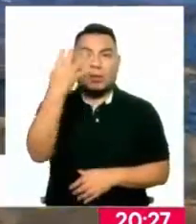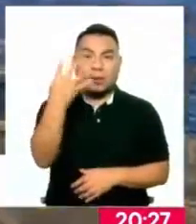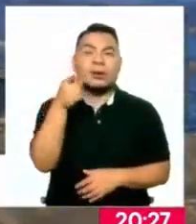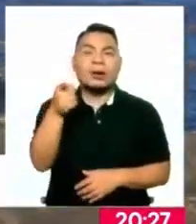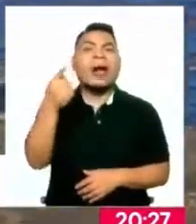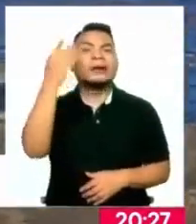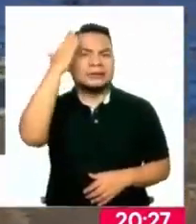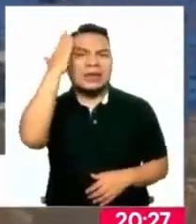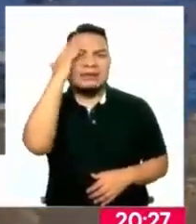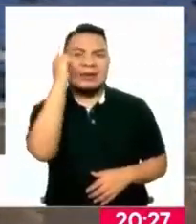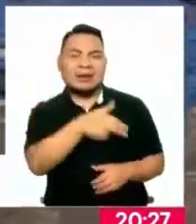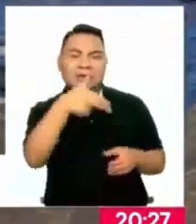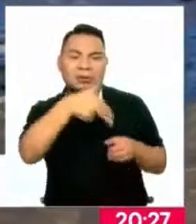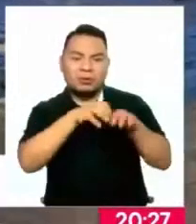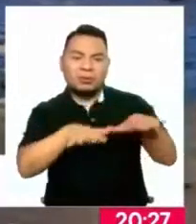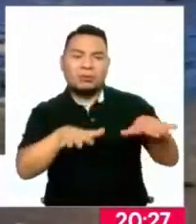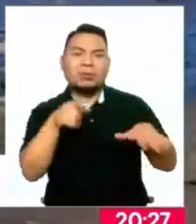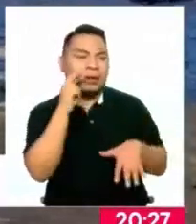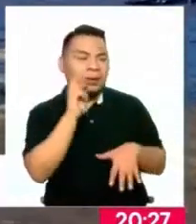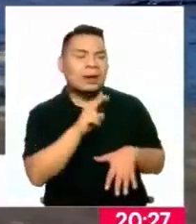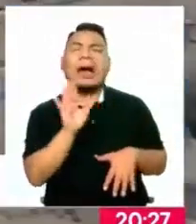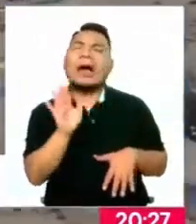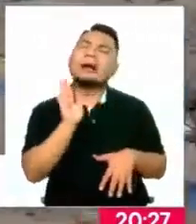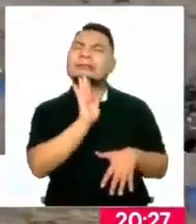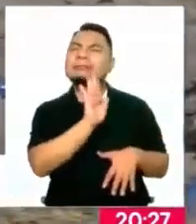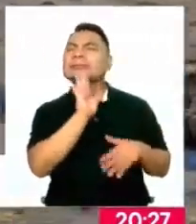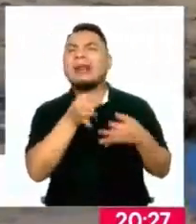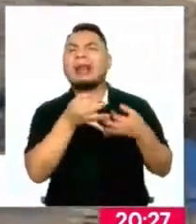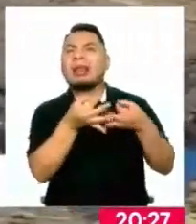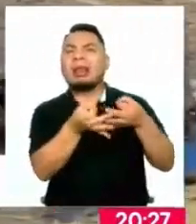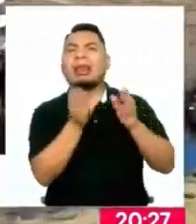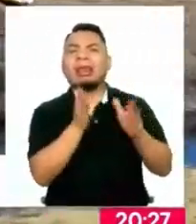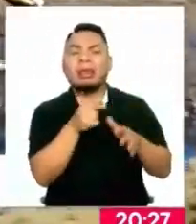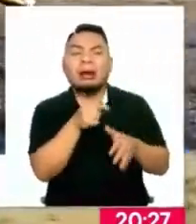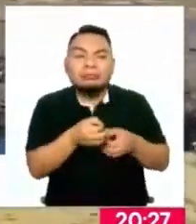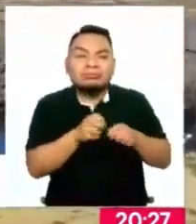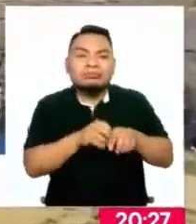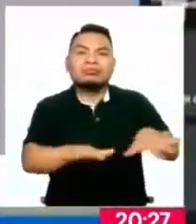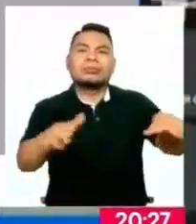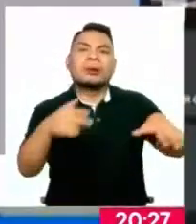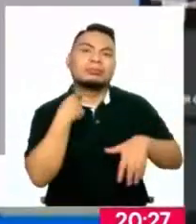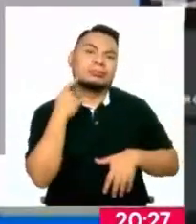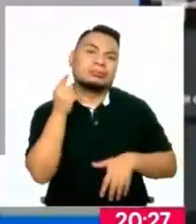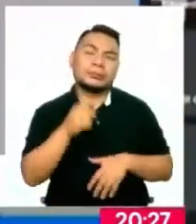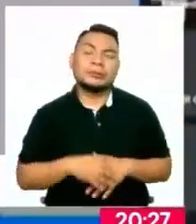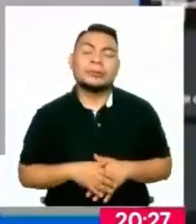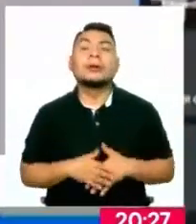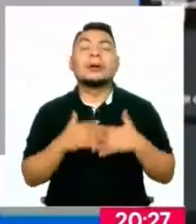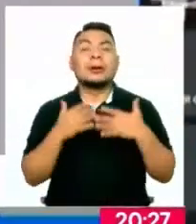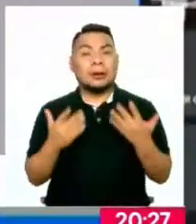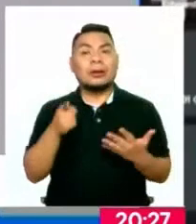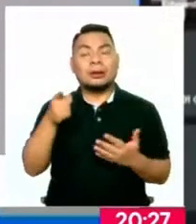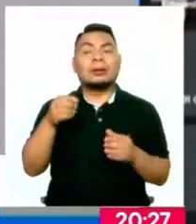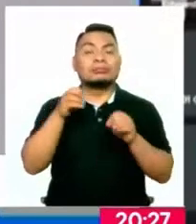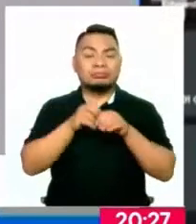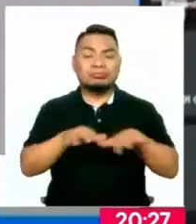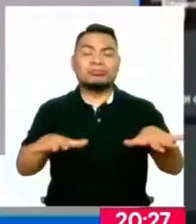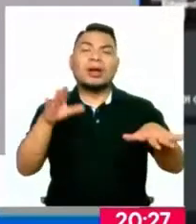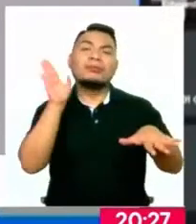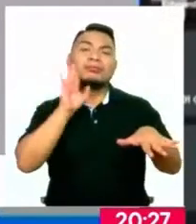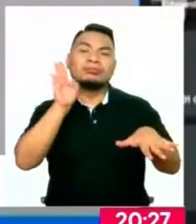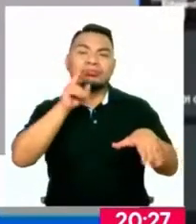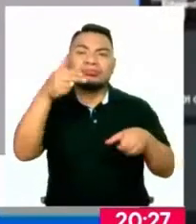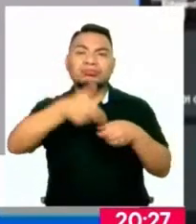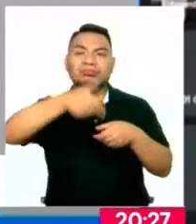habrían conocido del derrame e incumplieron sus responsabilidades, ocasionando que el vertimiento se desplazara. Contaminando las aguas